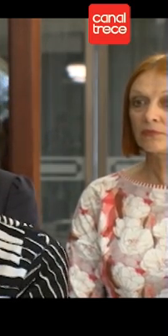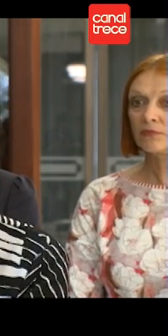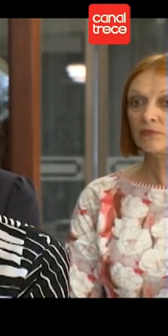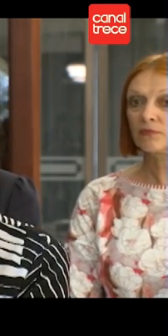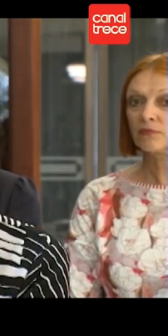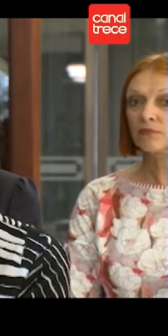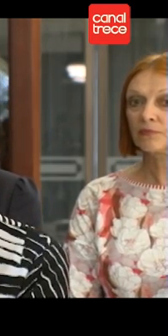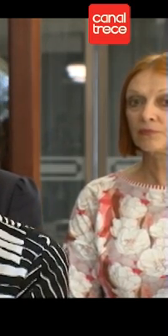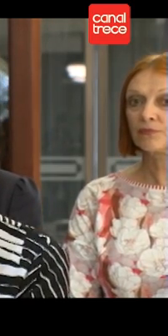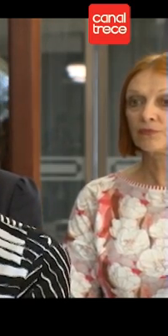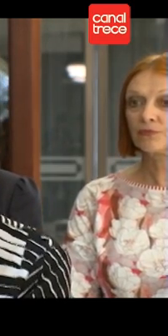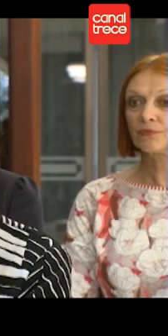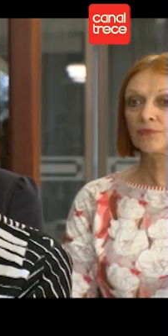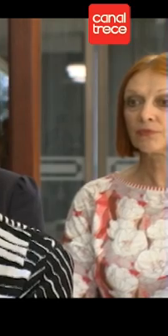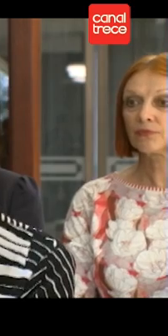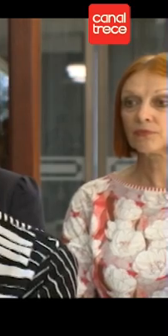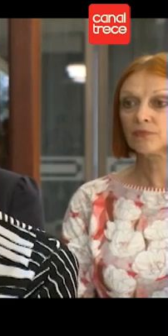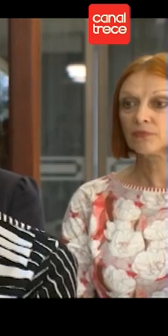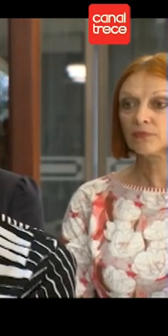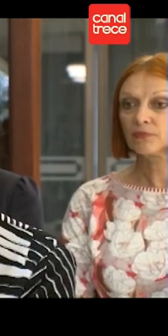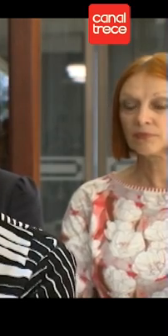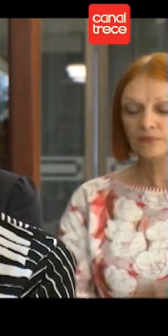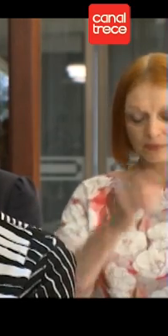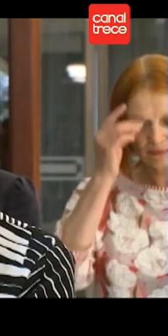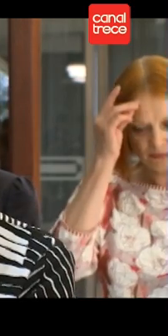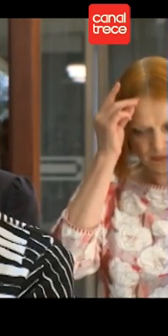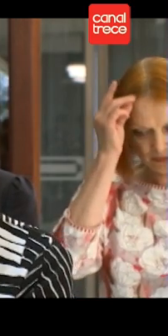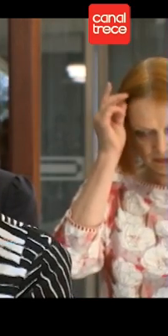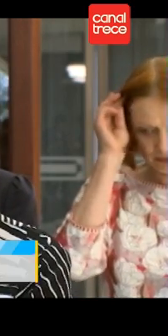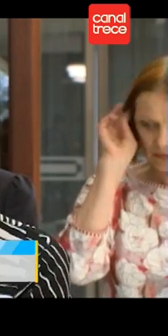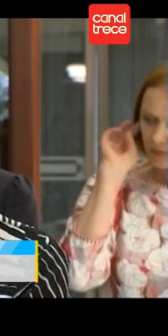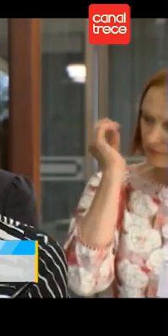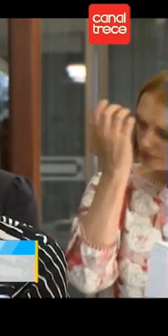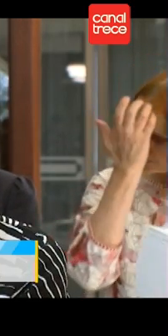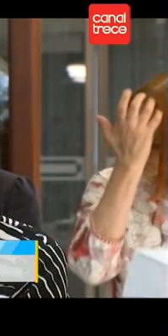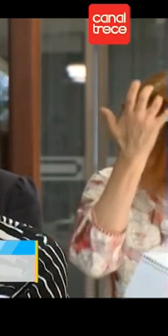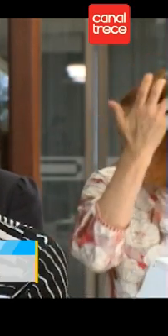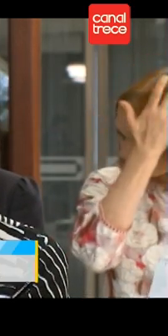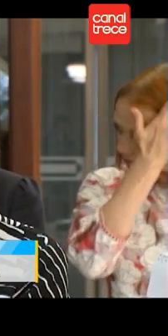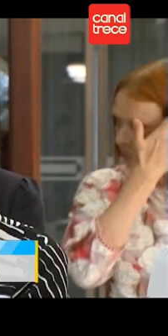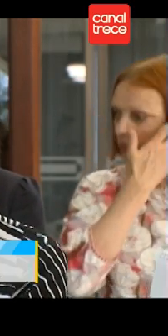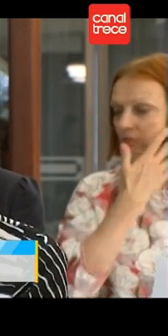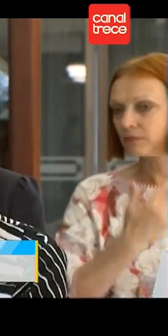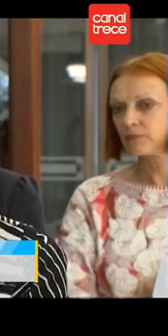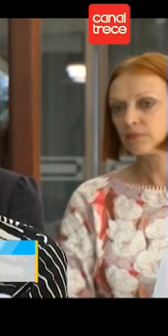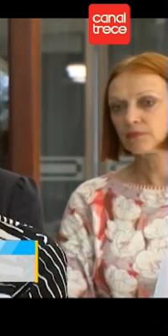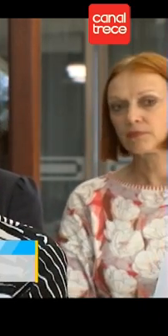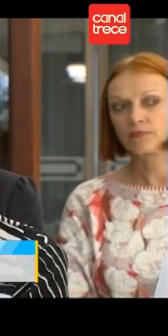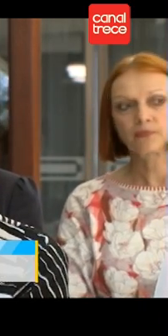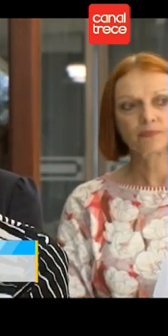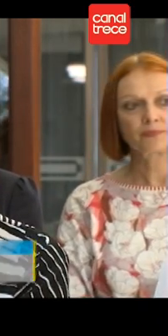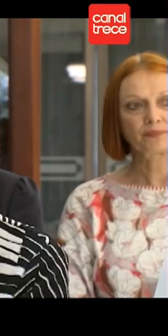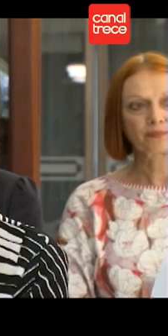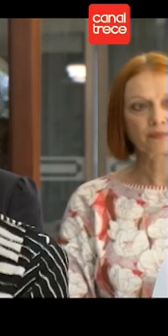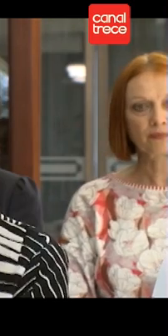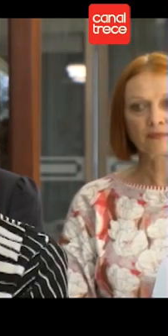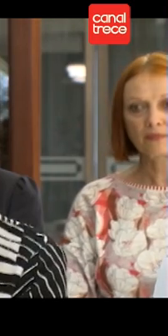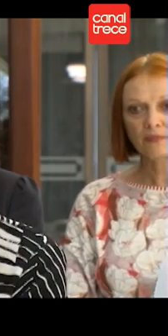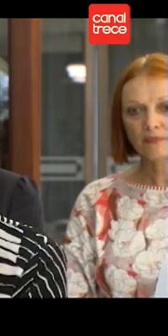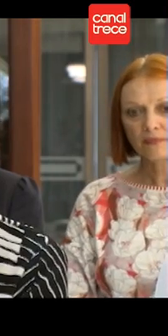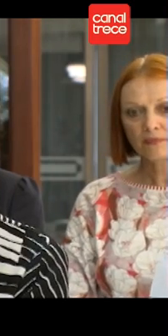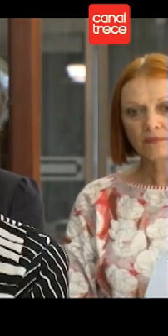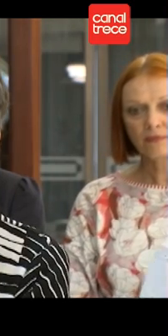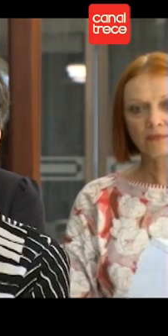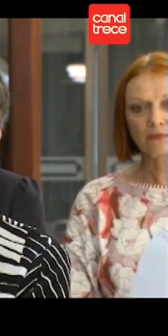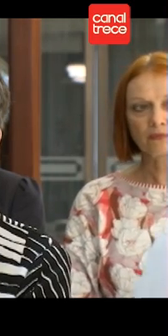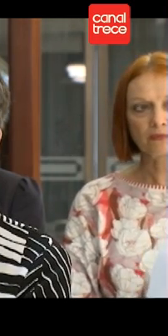Efectivamente, después de la decisión de Estados Unidos de desvincularse del Acuerdo de París,